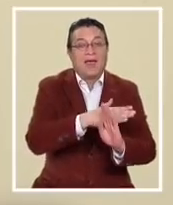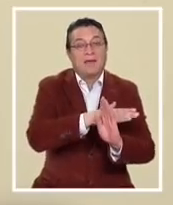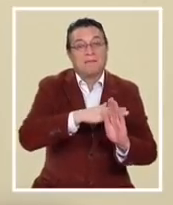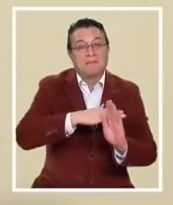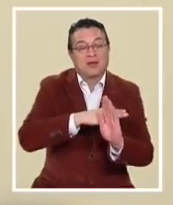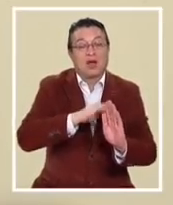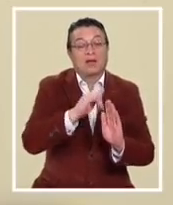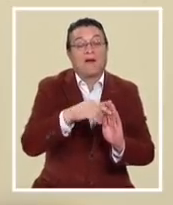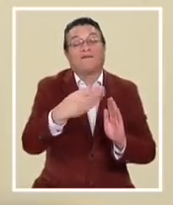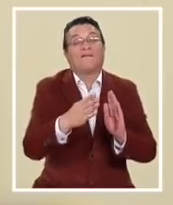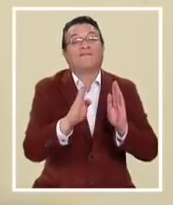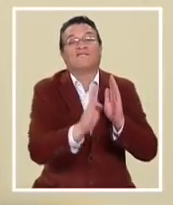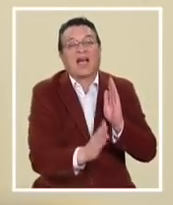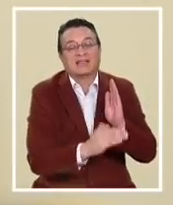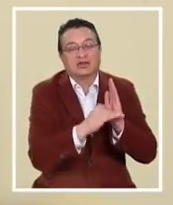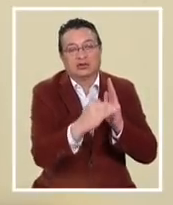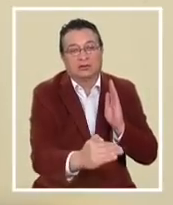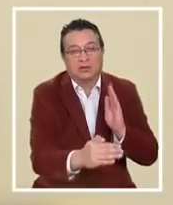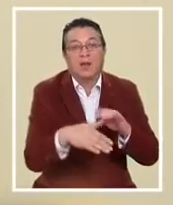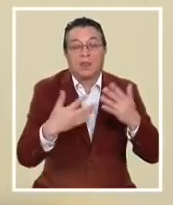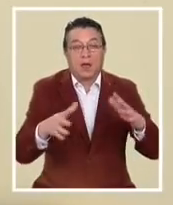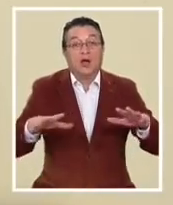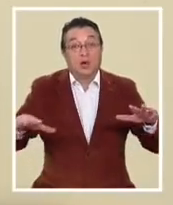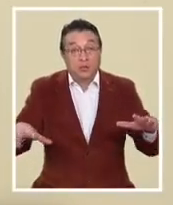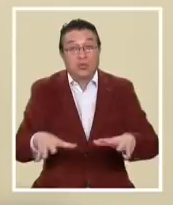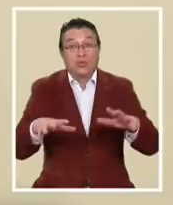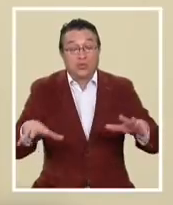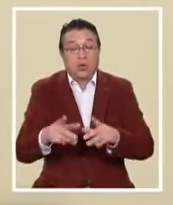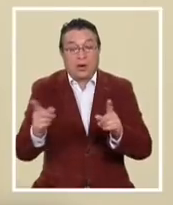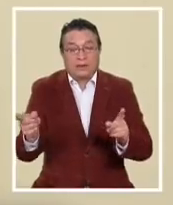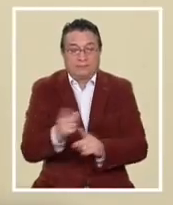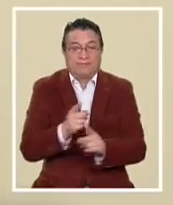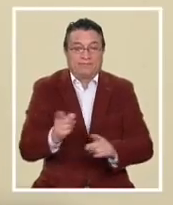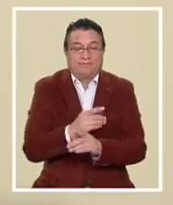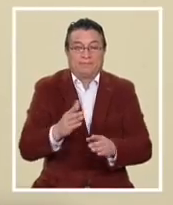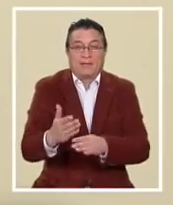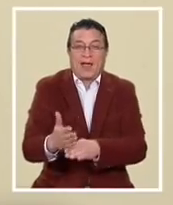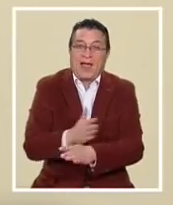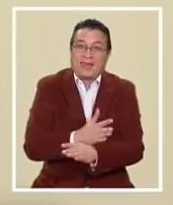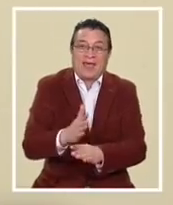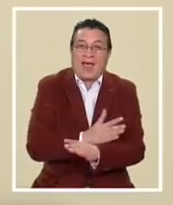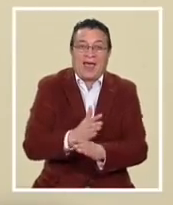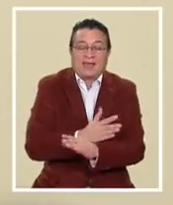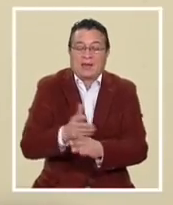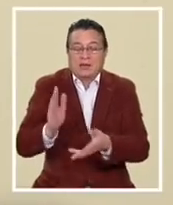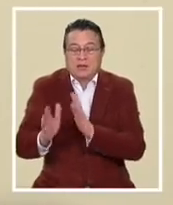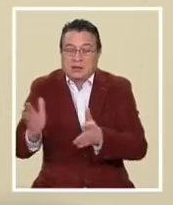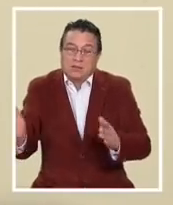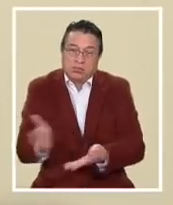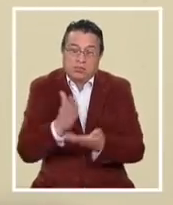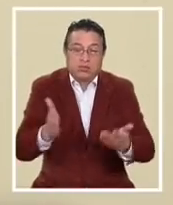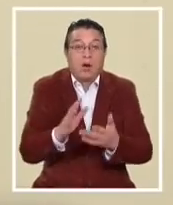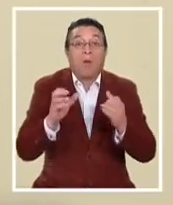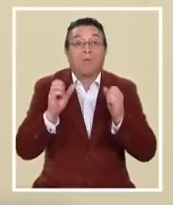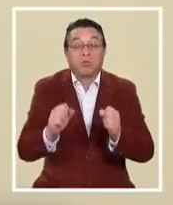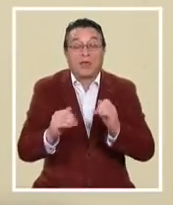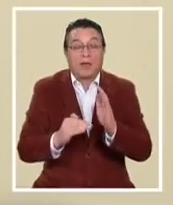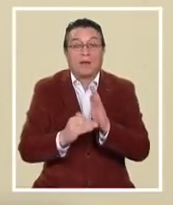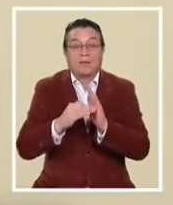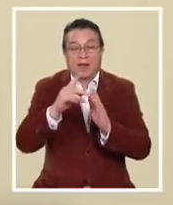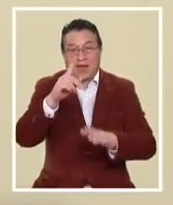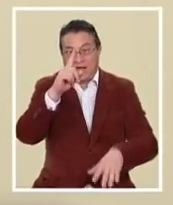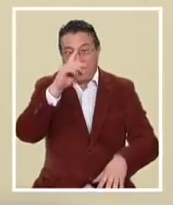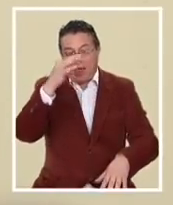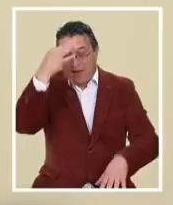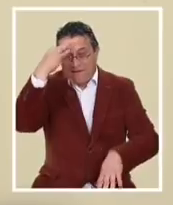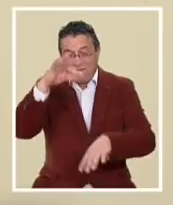básicas, muchas veces forzando un poquito este traslado antes de lo que sería ideal, con tal de poder subir enfermos